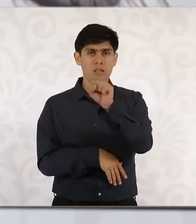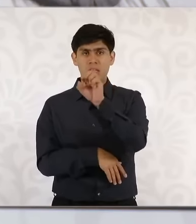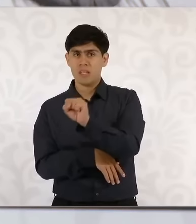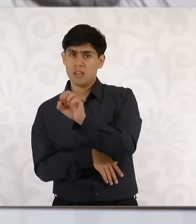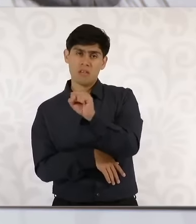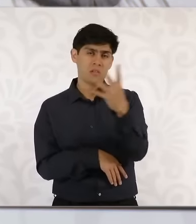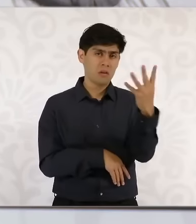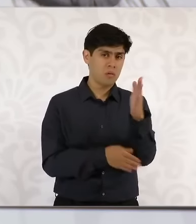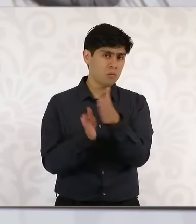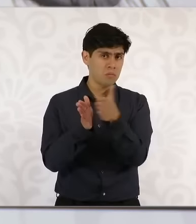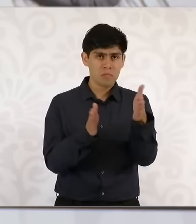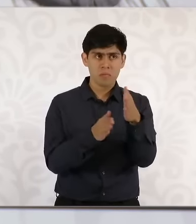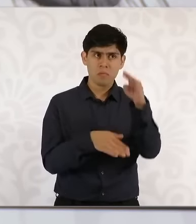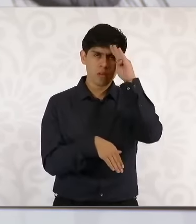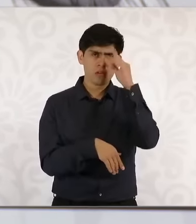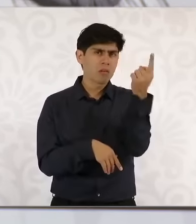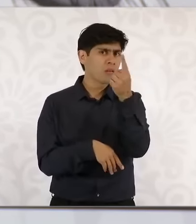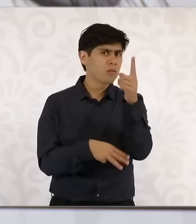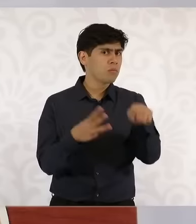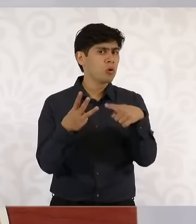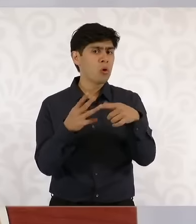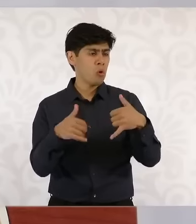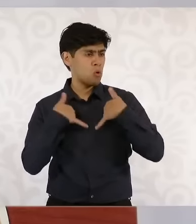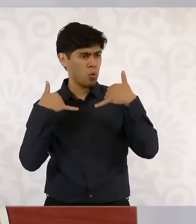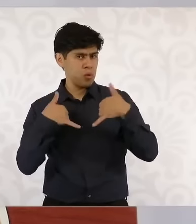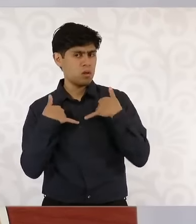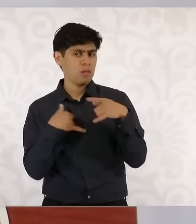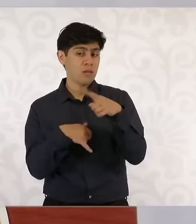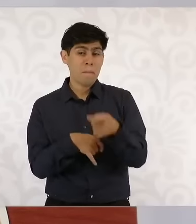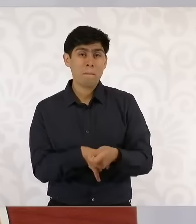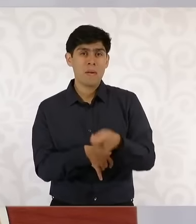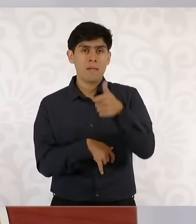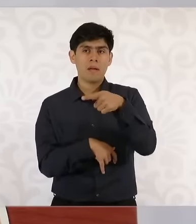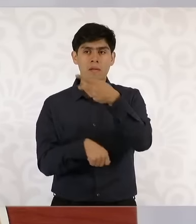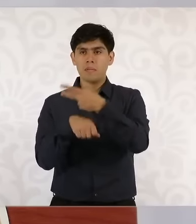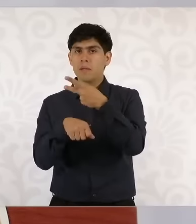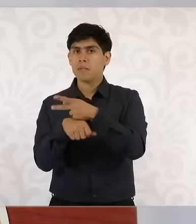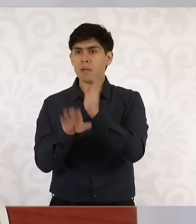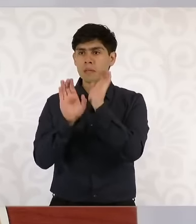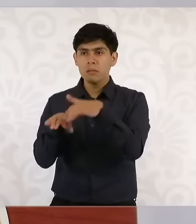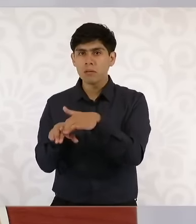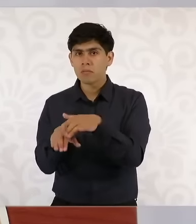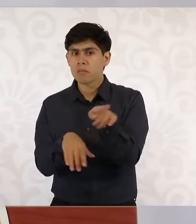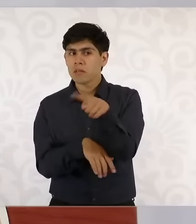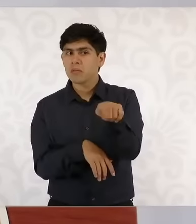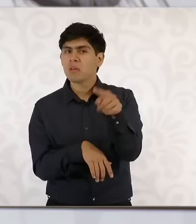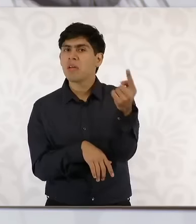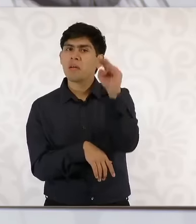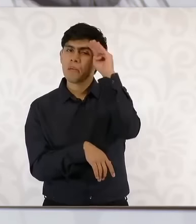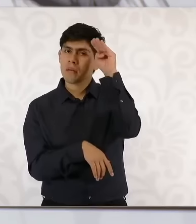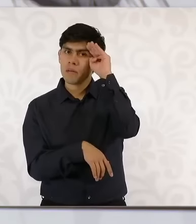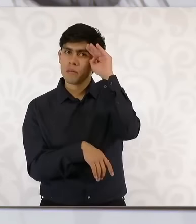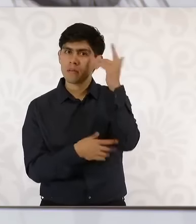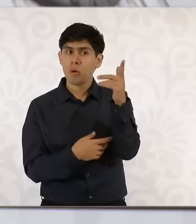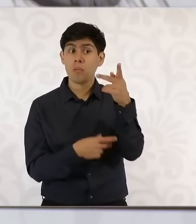los jóvenes que por primera vez fueron a una preparatoria? ¿Qué piensan los jóvenes que por primera vez tienen